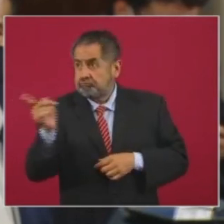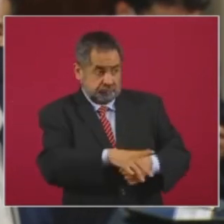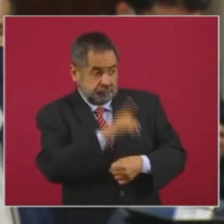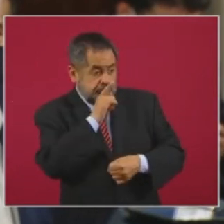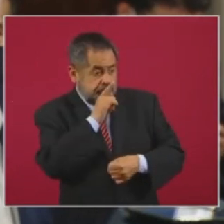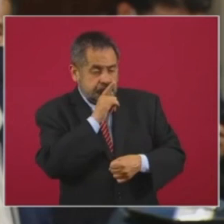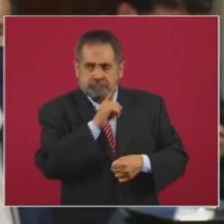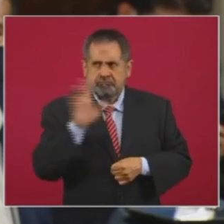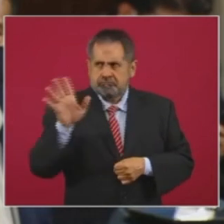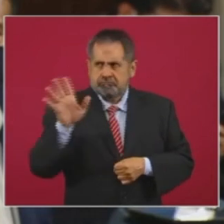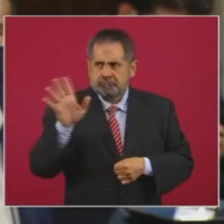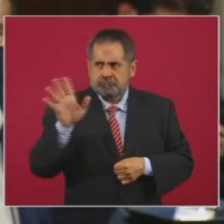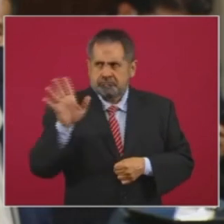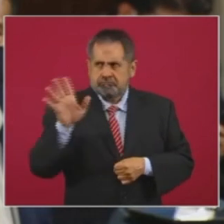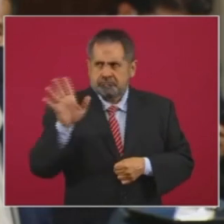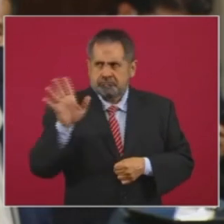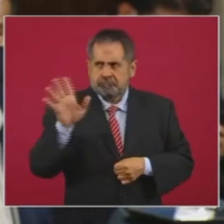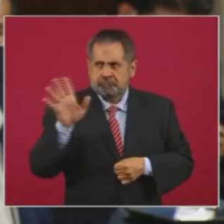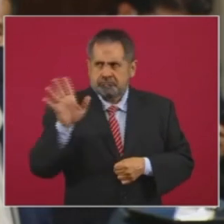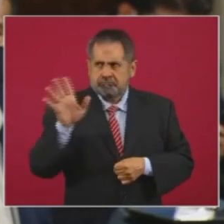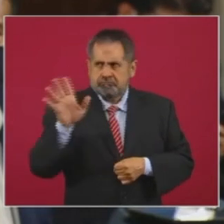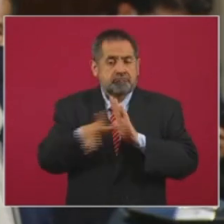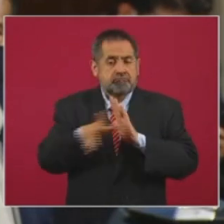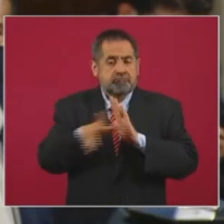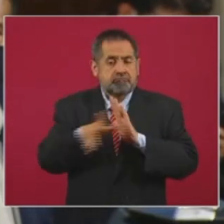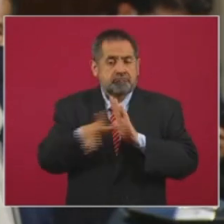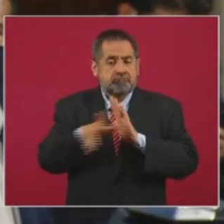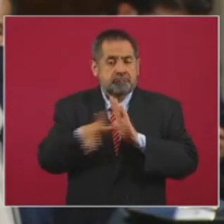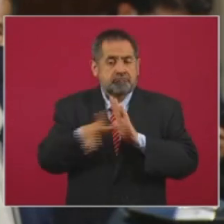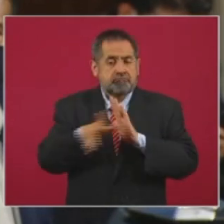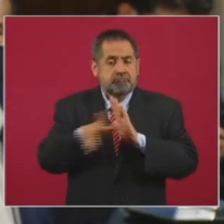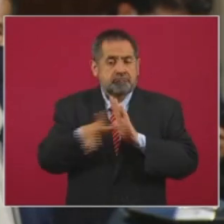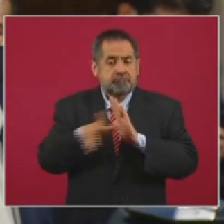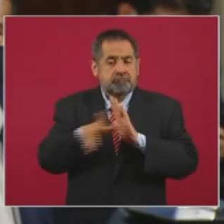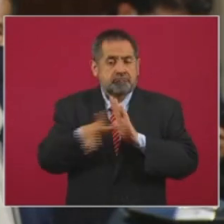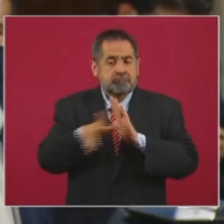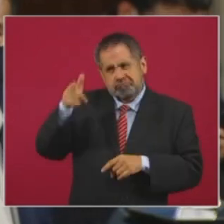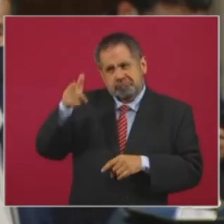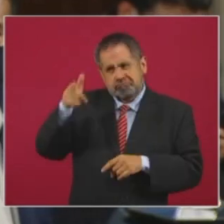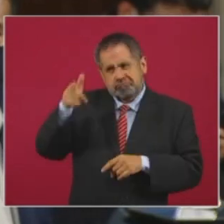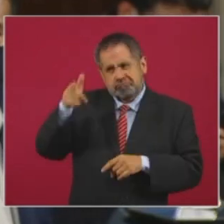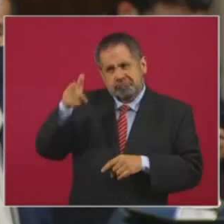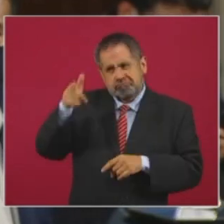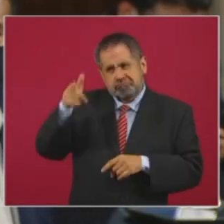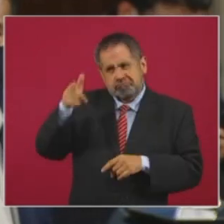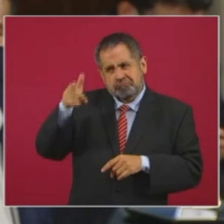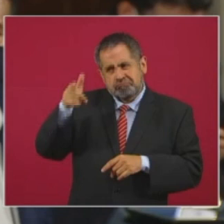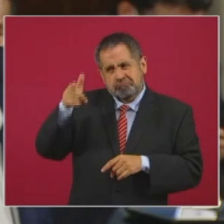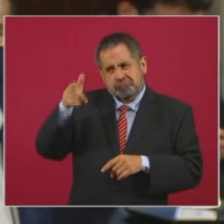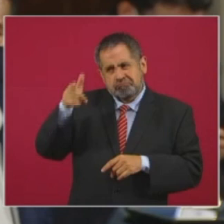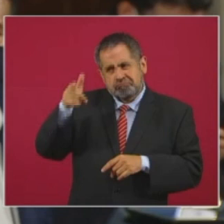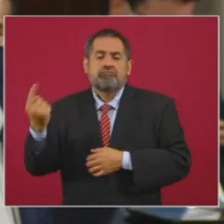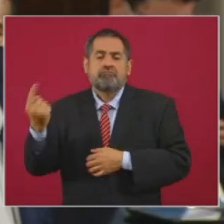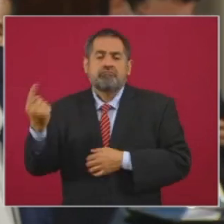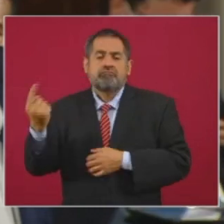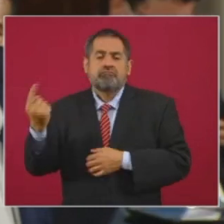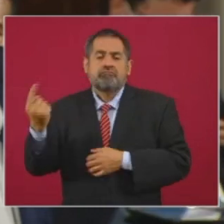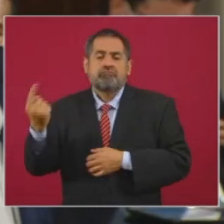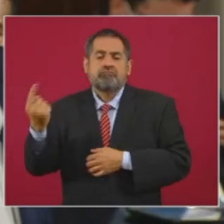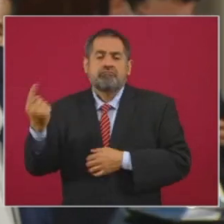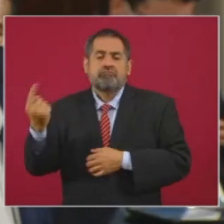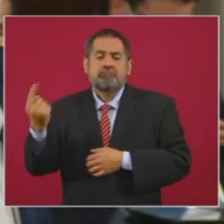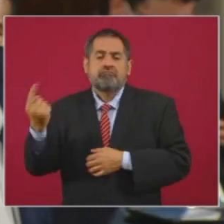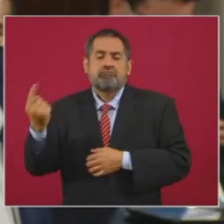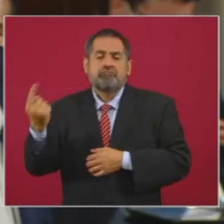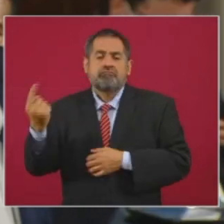desde nuestras páginas se han denunciado los apoyos de Obradech a Carlos Joaquín, el involucramiento de su hermano Pedro Joaquín Codwell en la fraudulenta venta